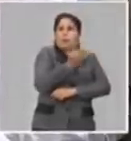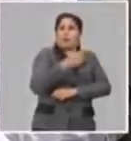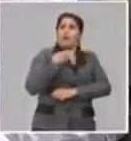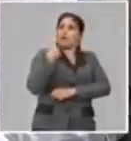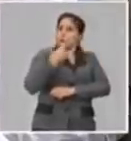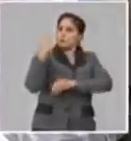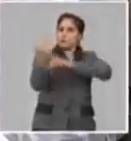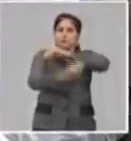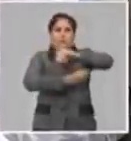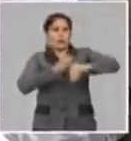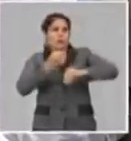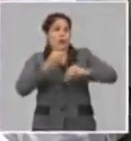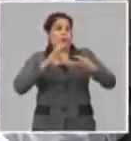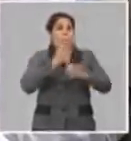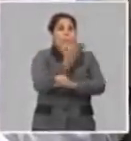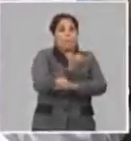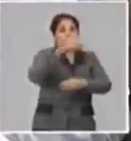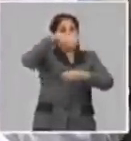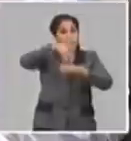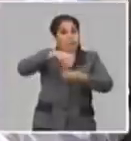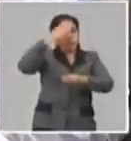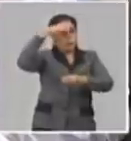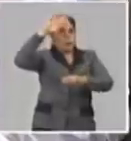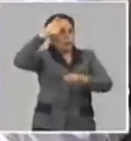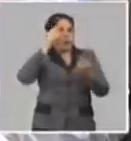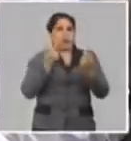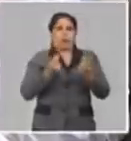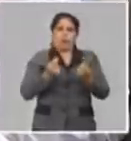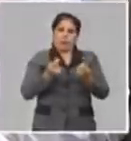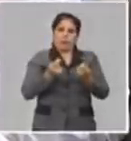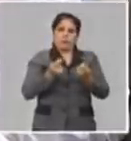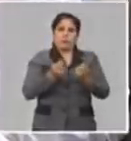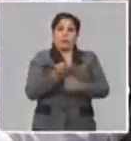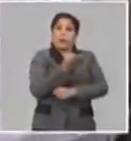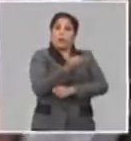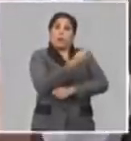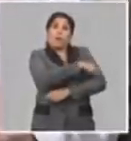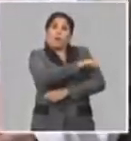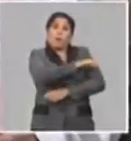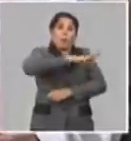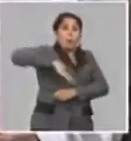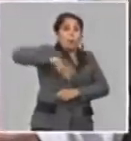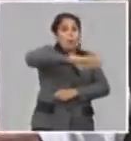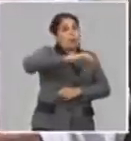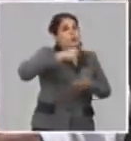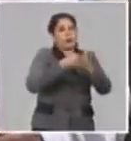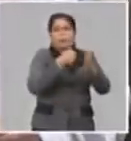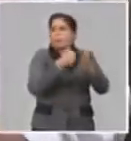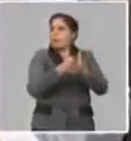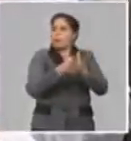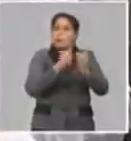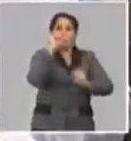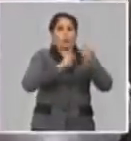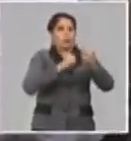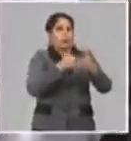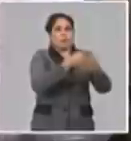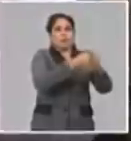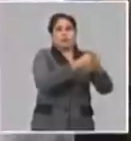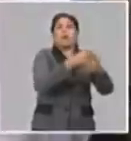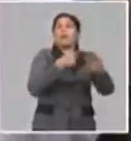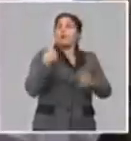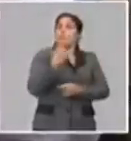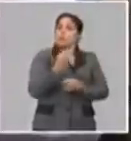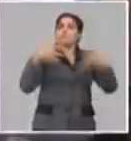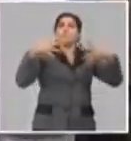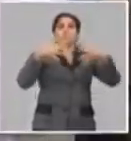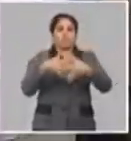que transformar el papel de la demanda interna en la economía. La demanda interna es un motor impulsor en una economía. Tiene muchos